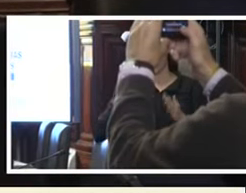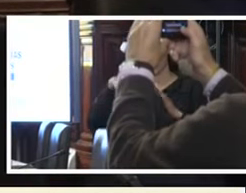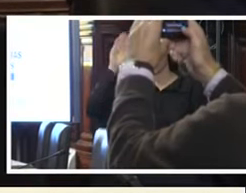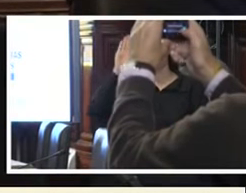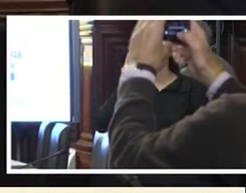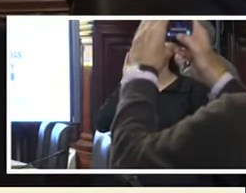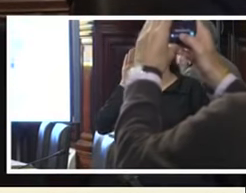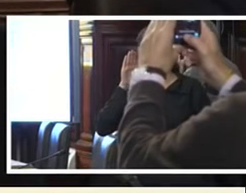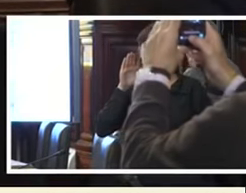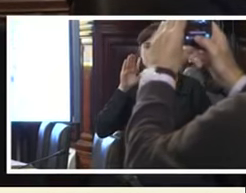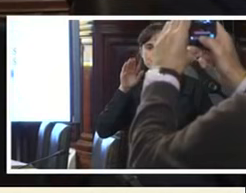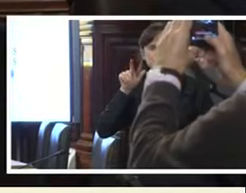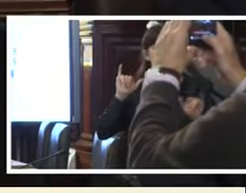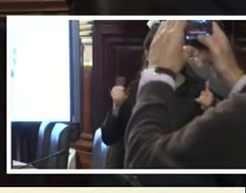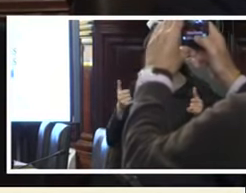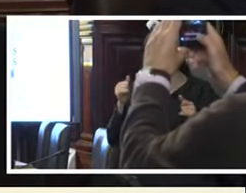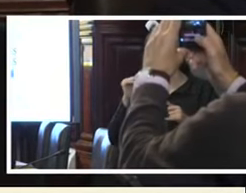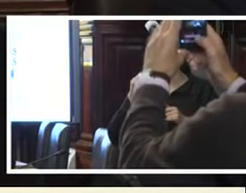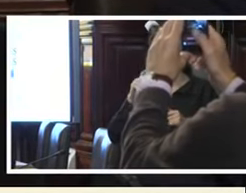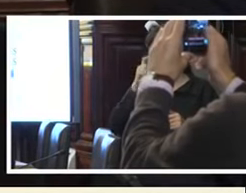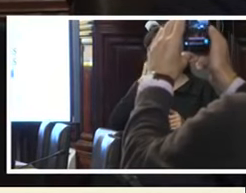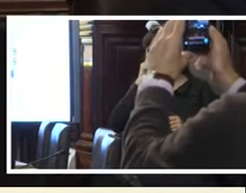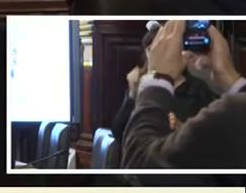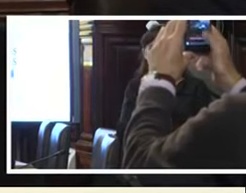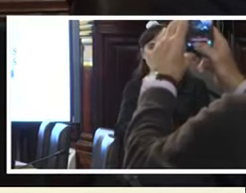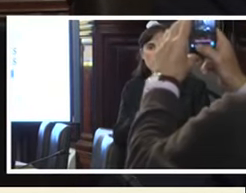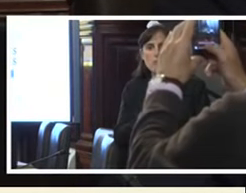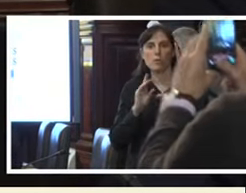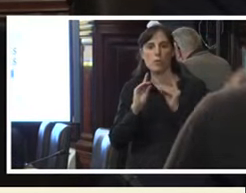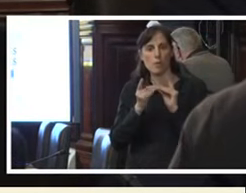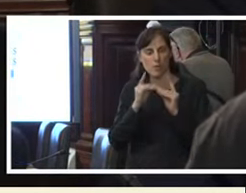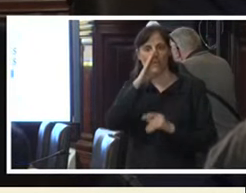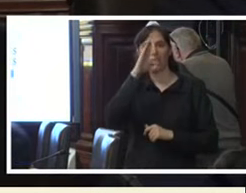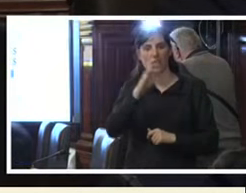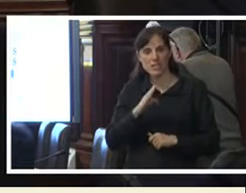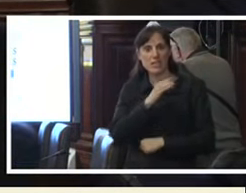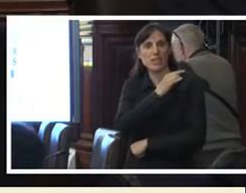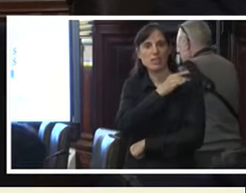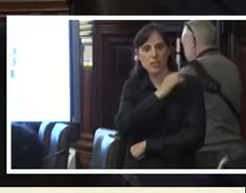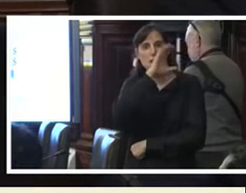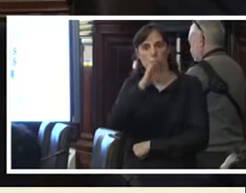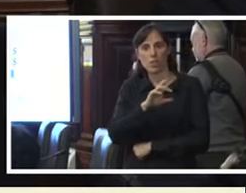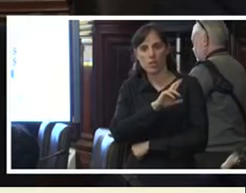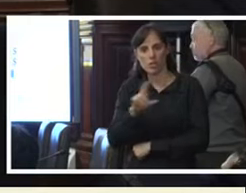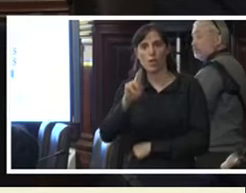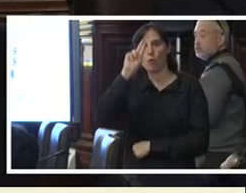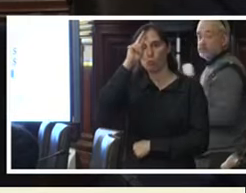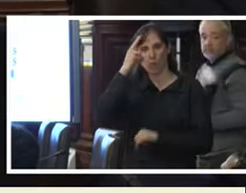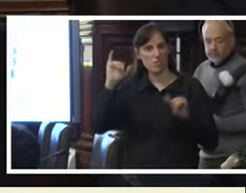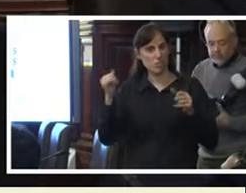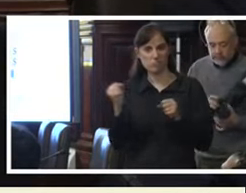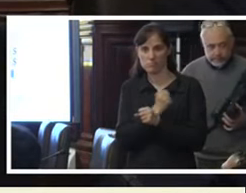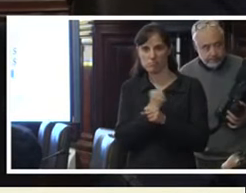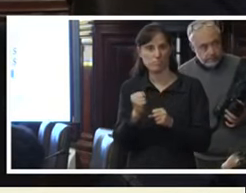instrumento que ha sido ratificado por argentina bolivia brasil chile costa rica y uruguay y la cual ha